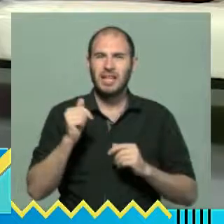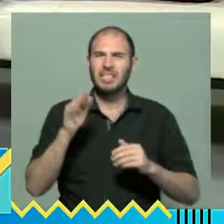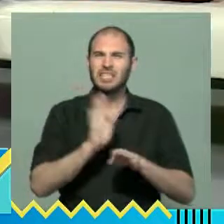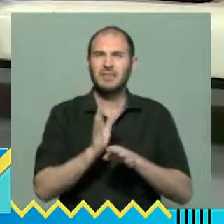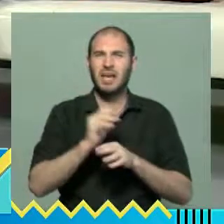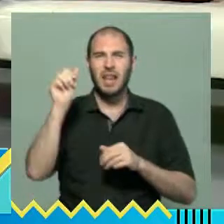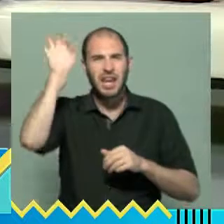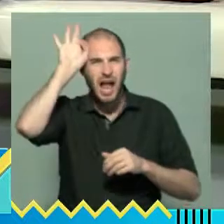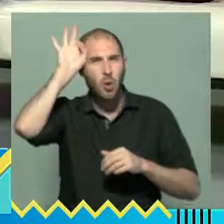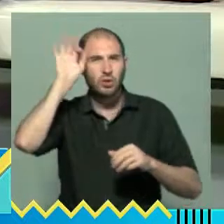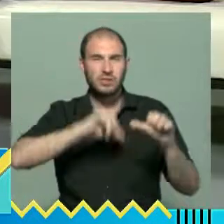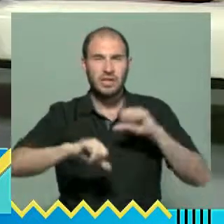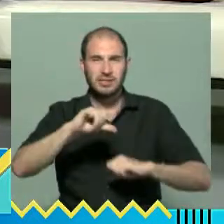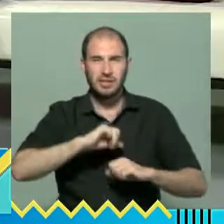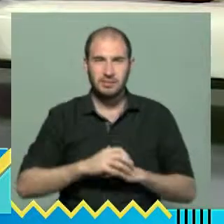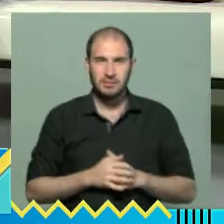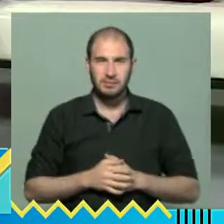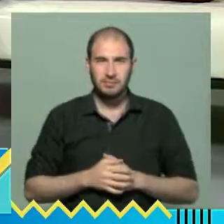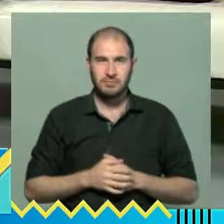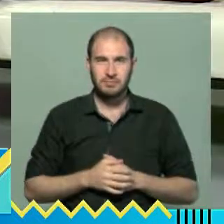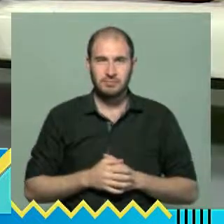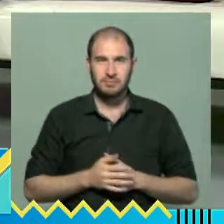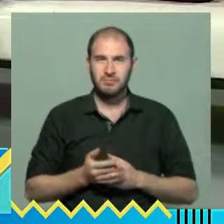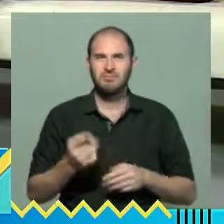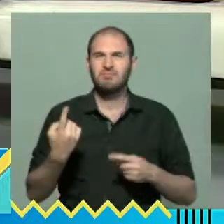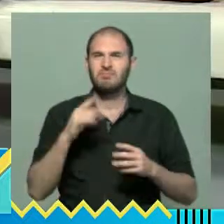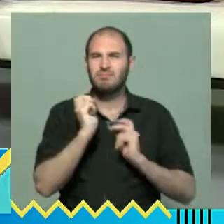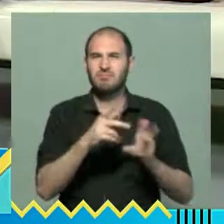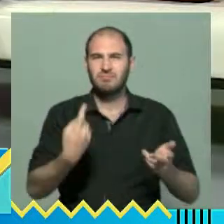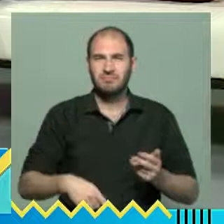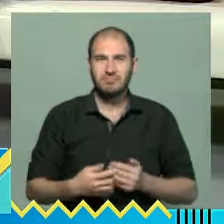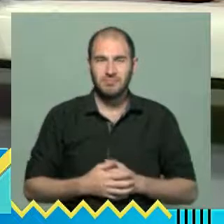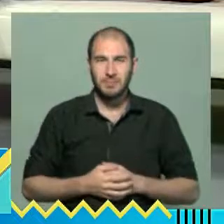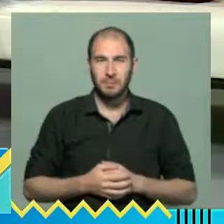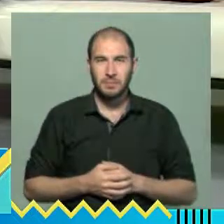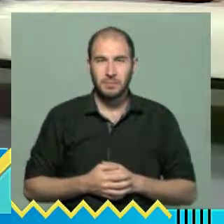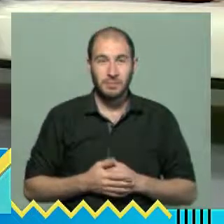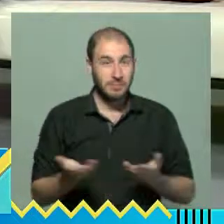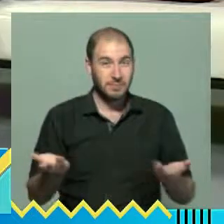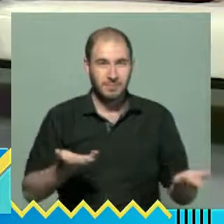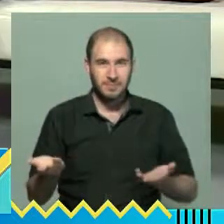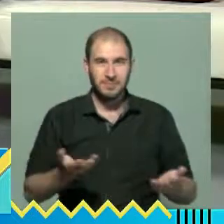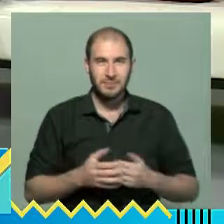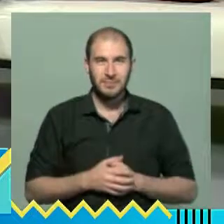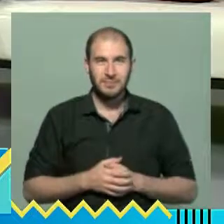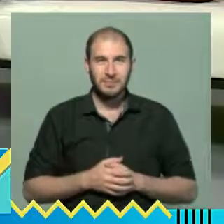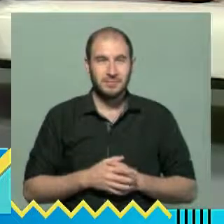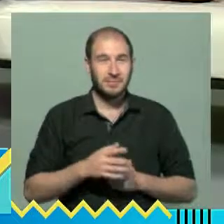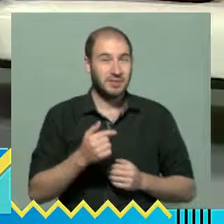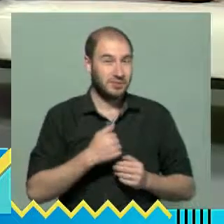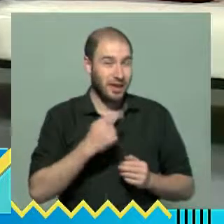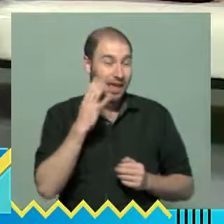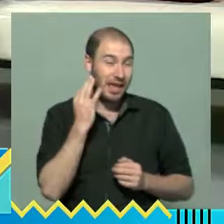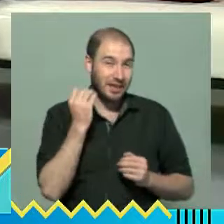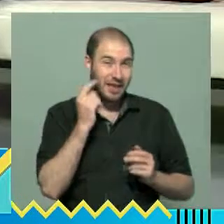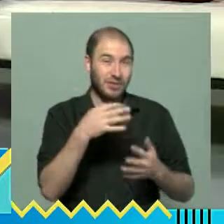la neurociencia o las neurociencias? ¿Qué decimos de ellas? Marcos. Dale, me animo a intentar y